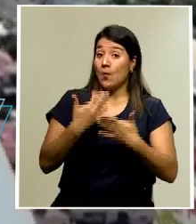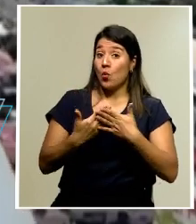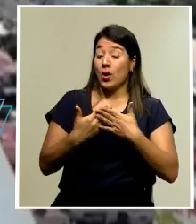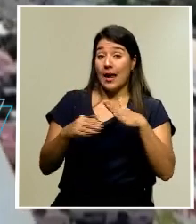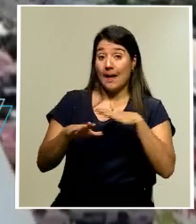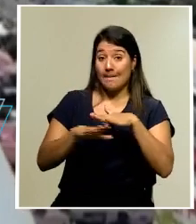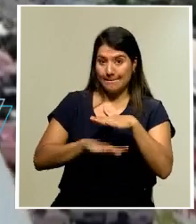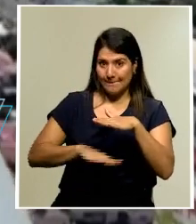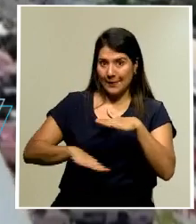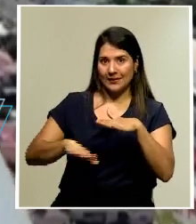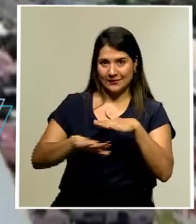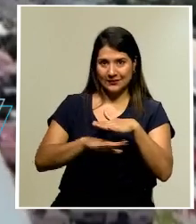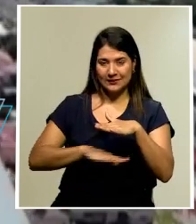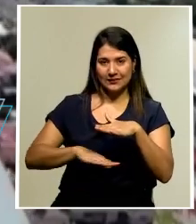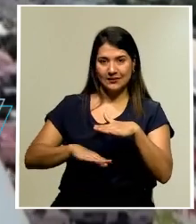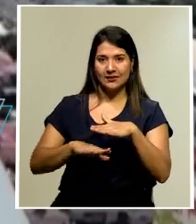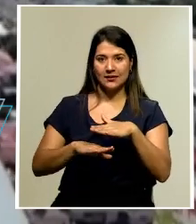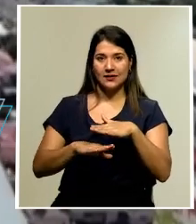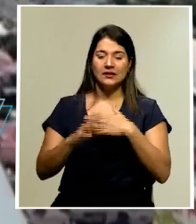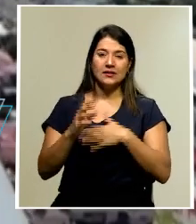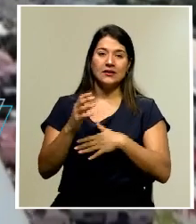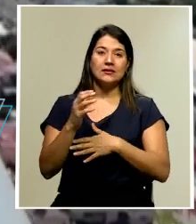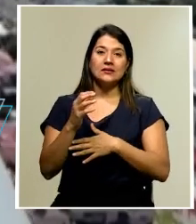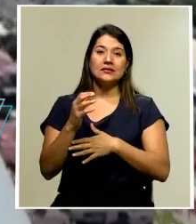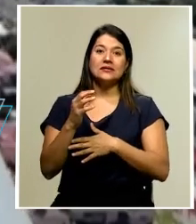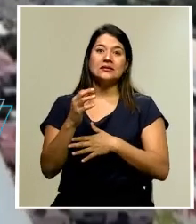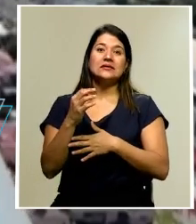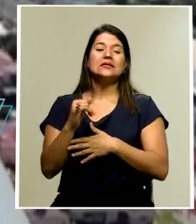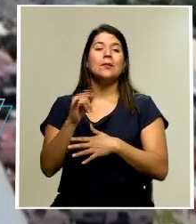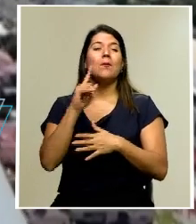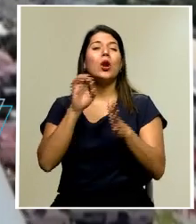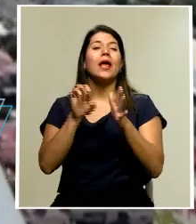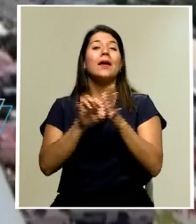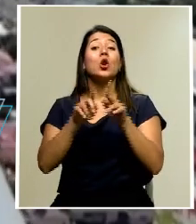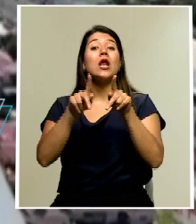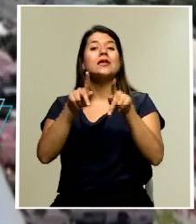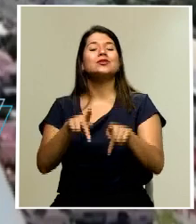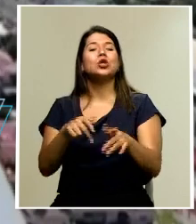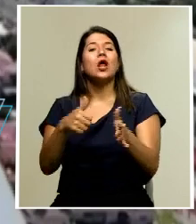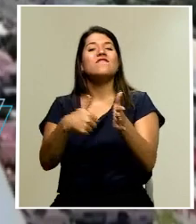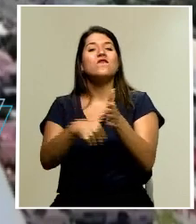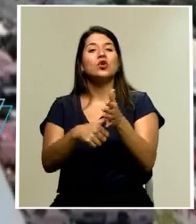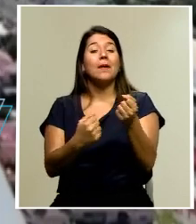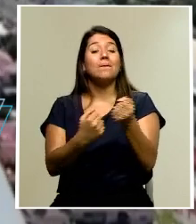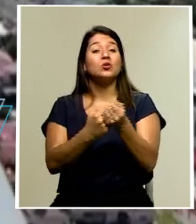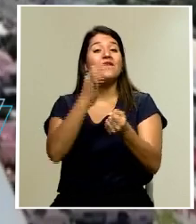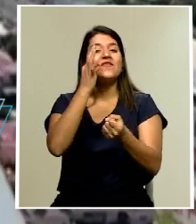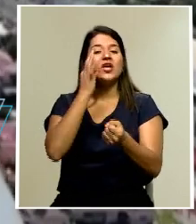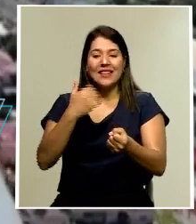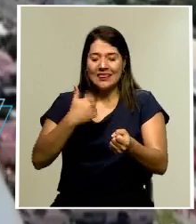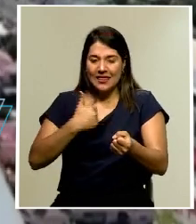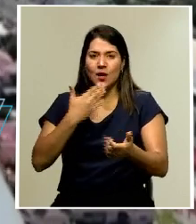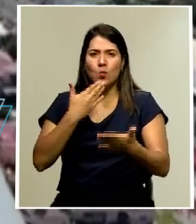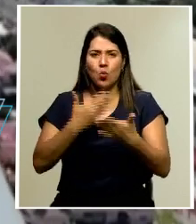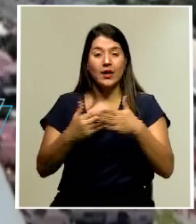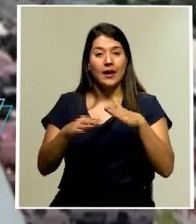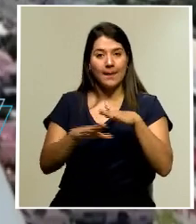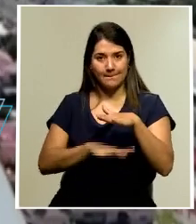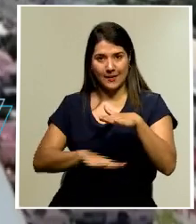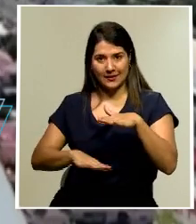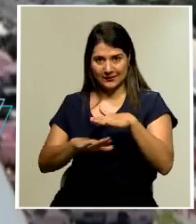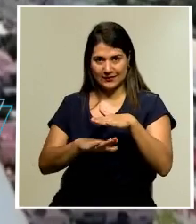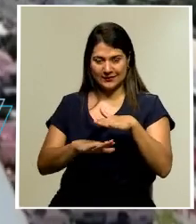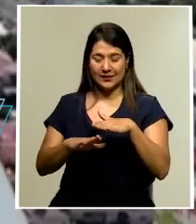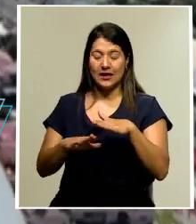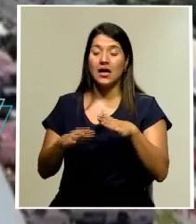del figuerismo, ¿verdad? Que trasciende el propio Partido de Liberación Nacional y cuánto se le sumará al Partido de Liberación Nacional. Digamos que ya don